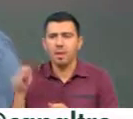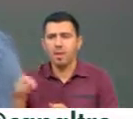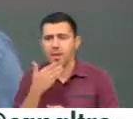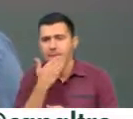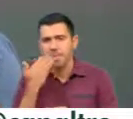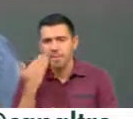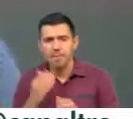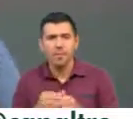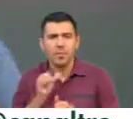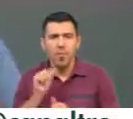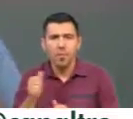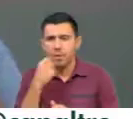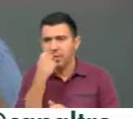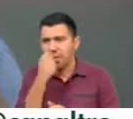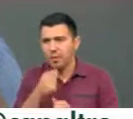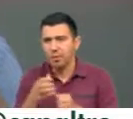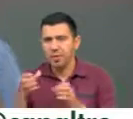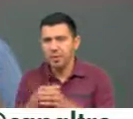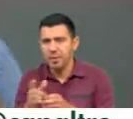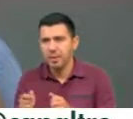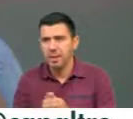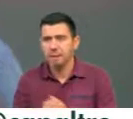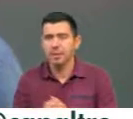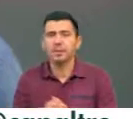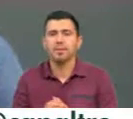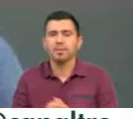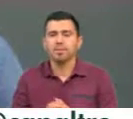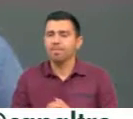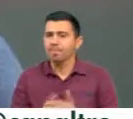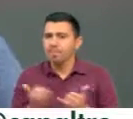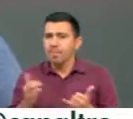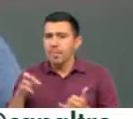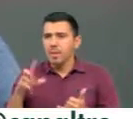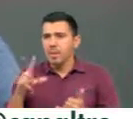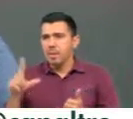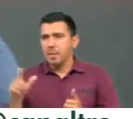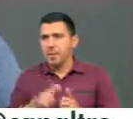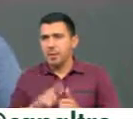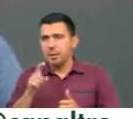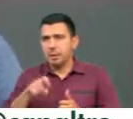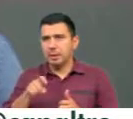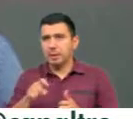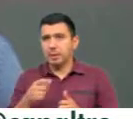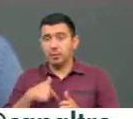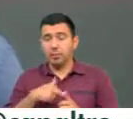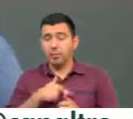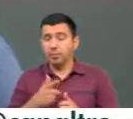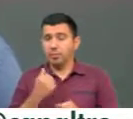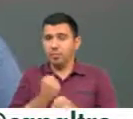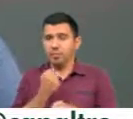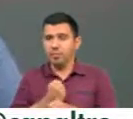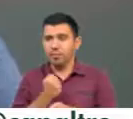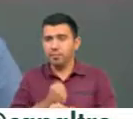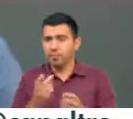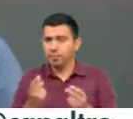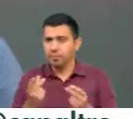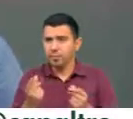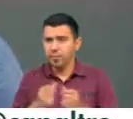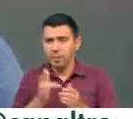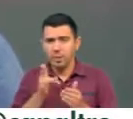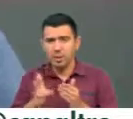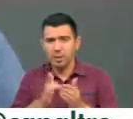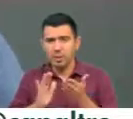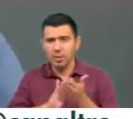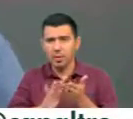áfrica rápidamente hacer la ejecución y desarrollo de las reformas